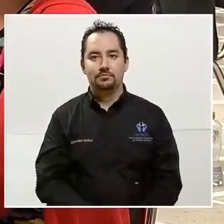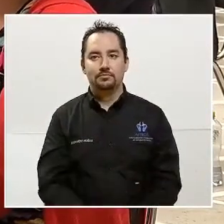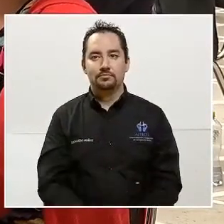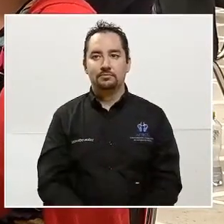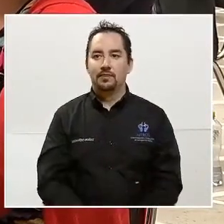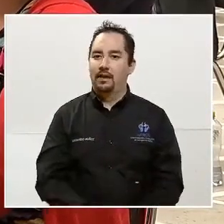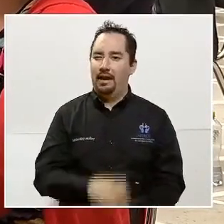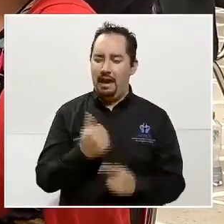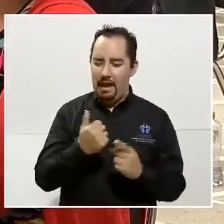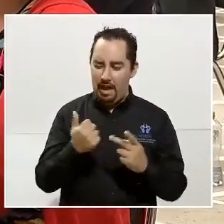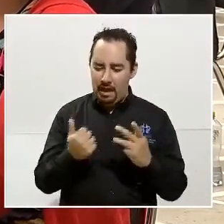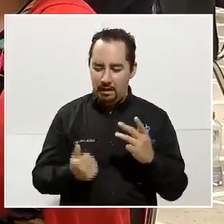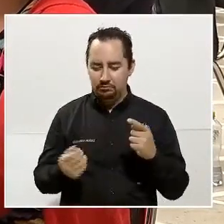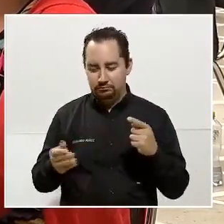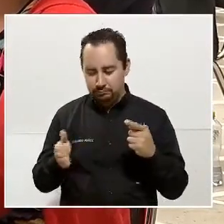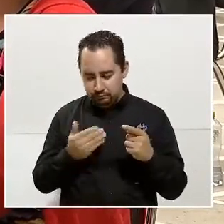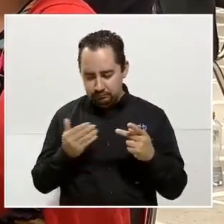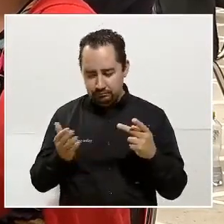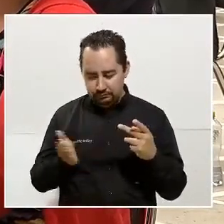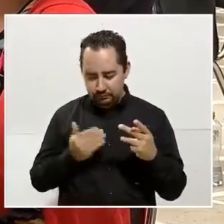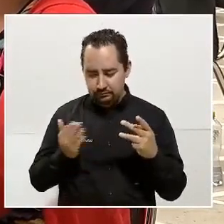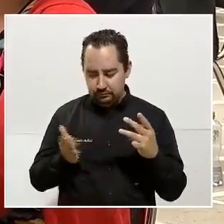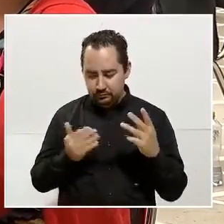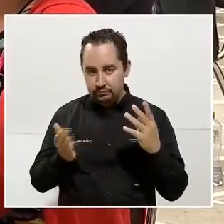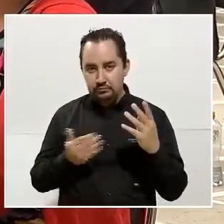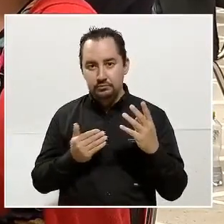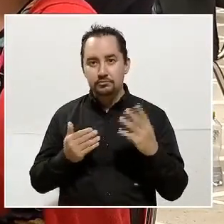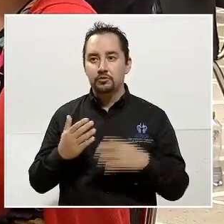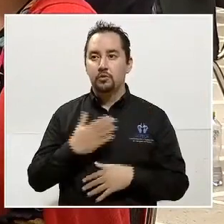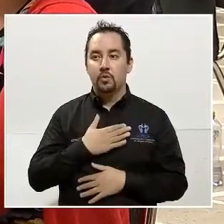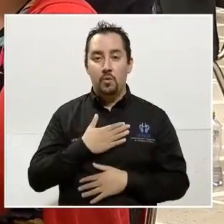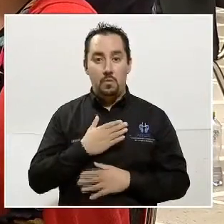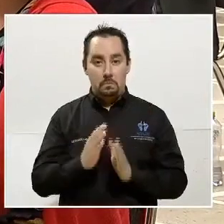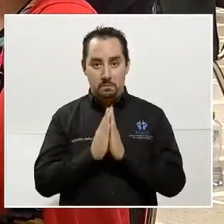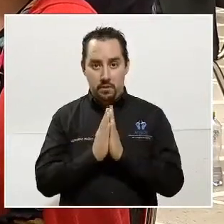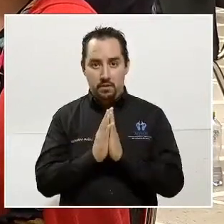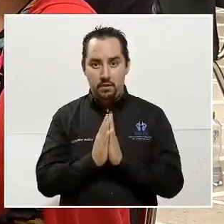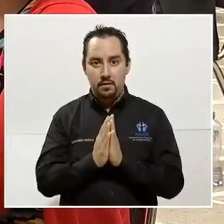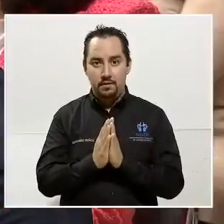expediente por expediente. Yo le pedí mi expediente